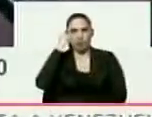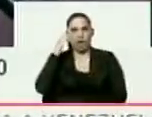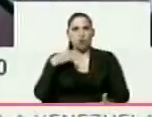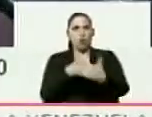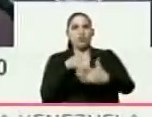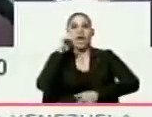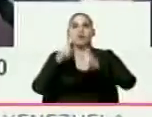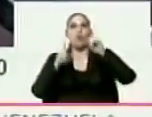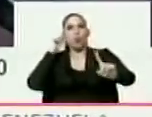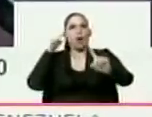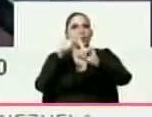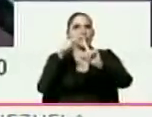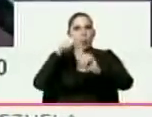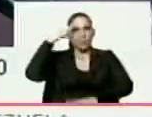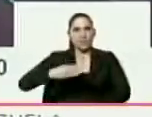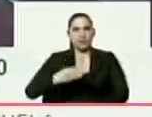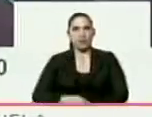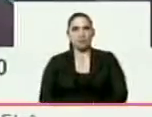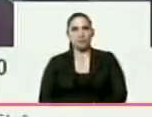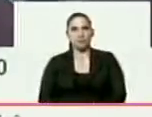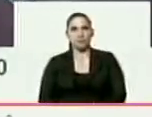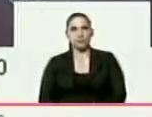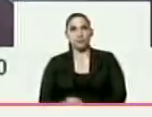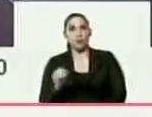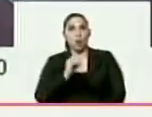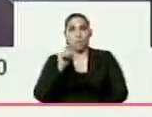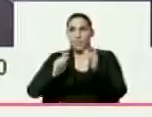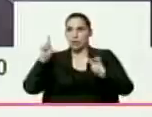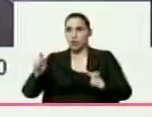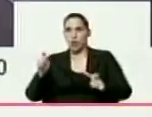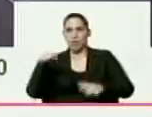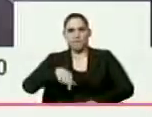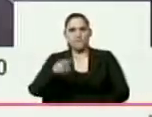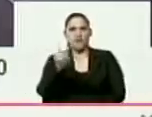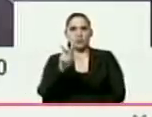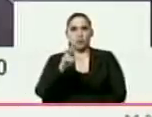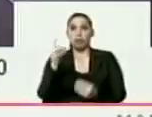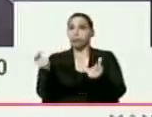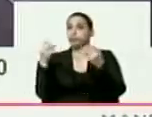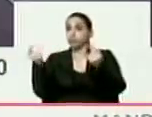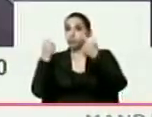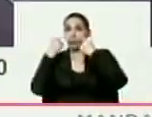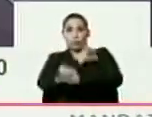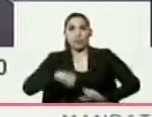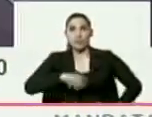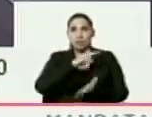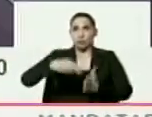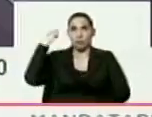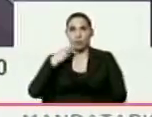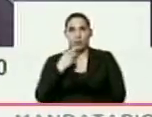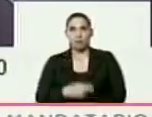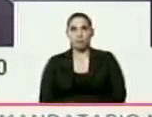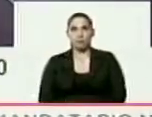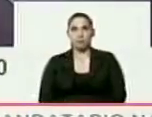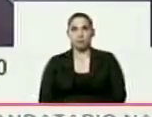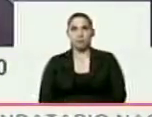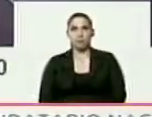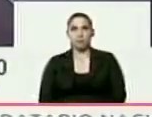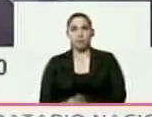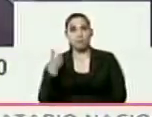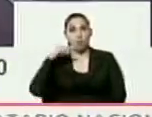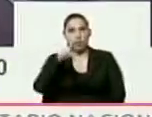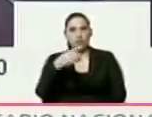algún objetivo militar o civil de Venezuela. Alerta, Fuerza Armada Nacional Bolivariana. Por eso